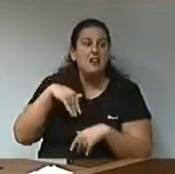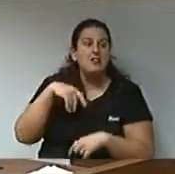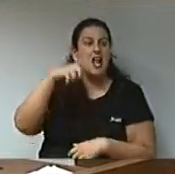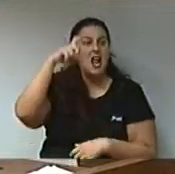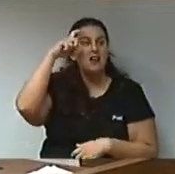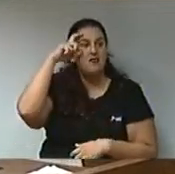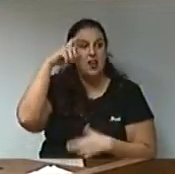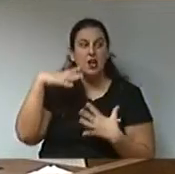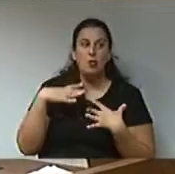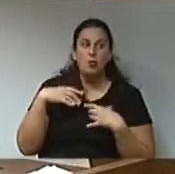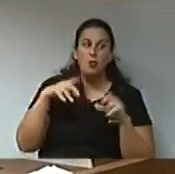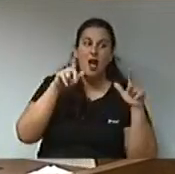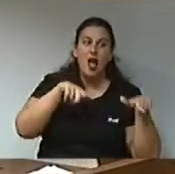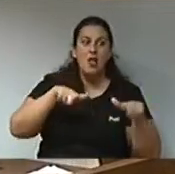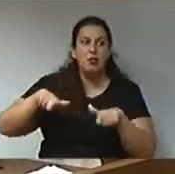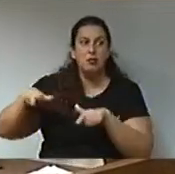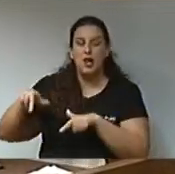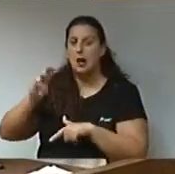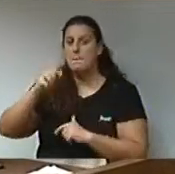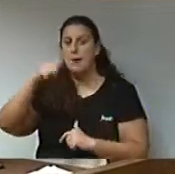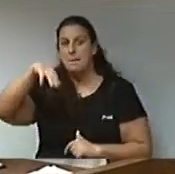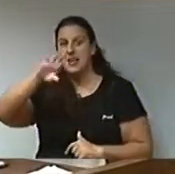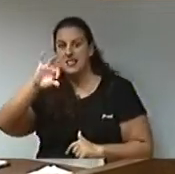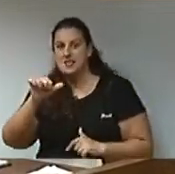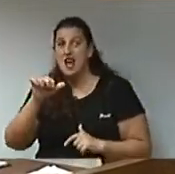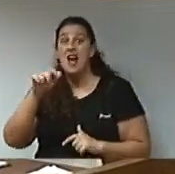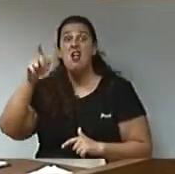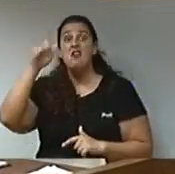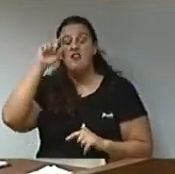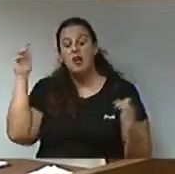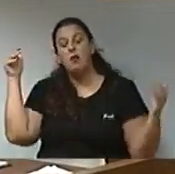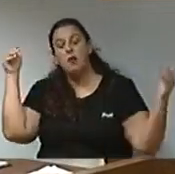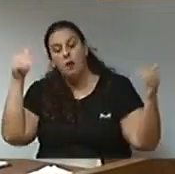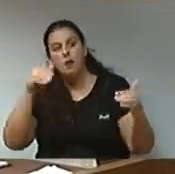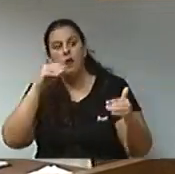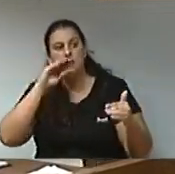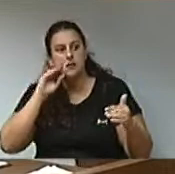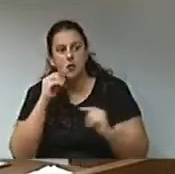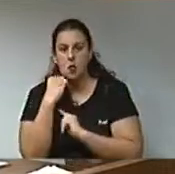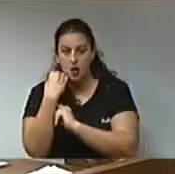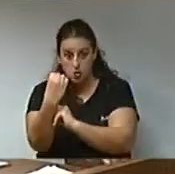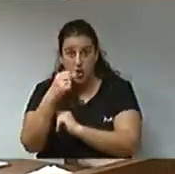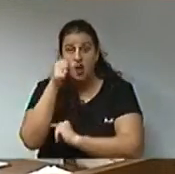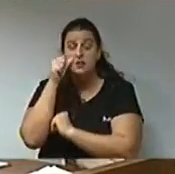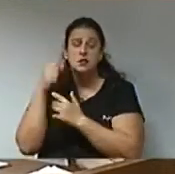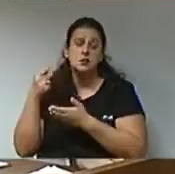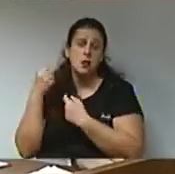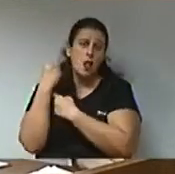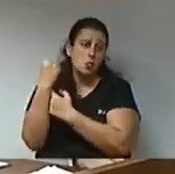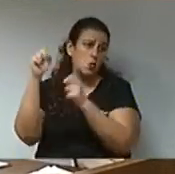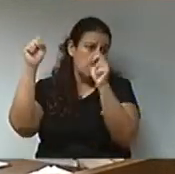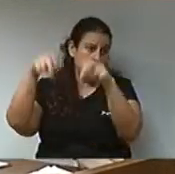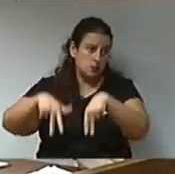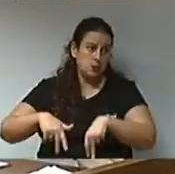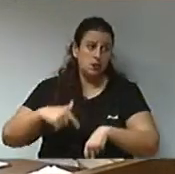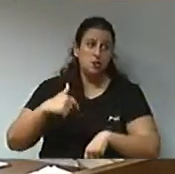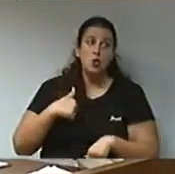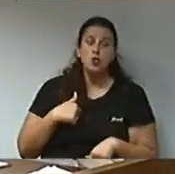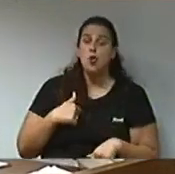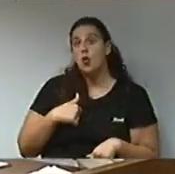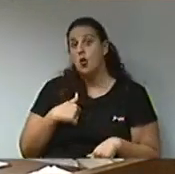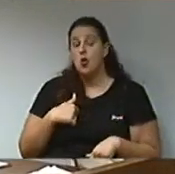por las azulejeras de Castellón. Y así todo, señor Puig. Así todo, señor Puig. Yo no quisiera ser quien le ponga frente al